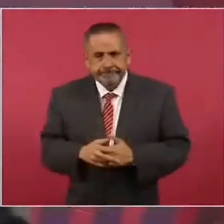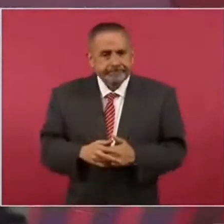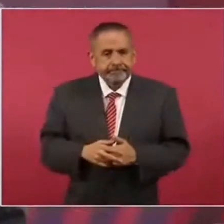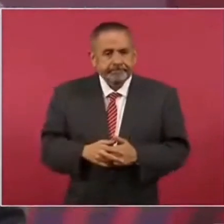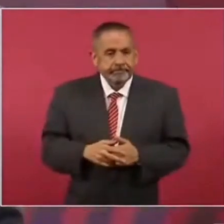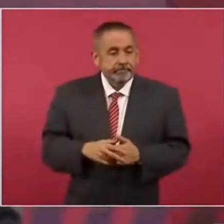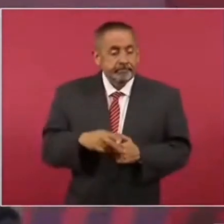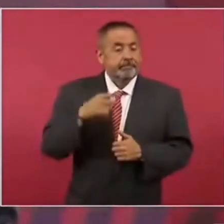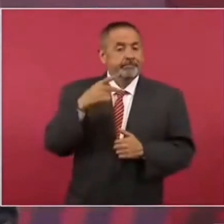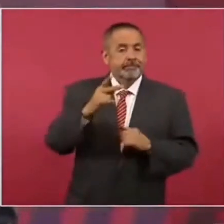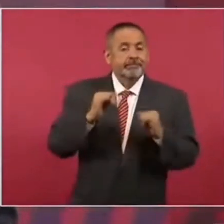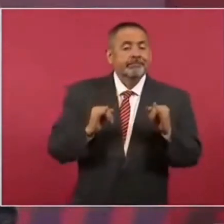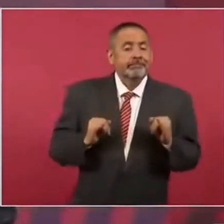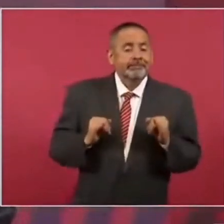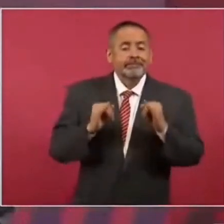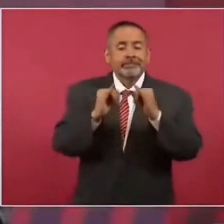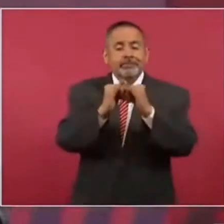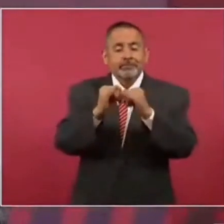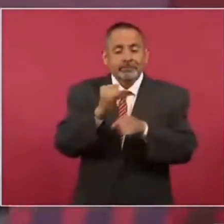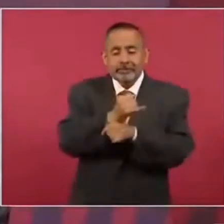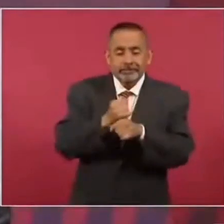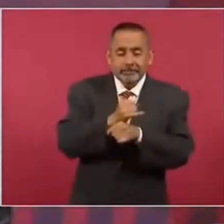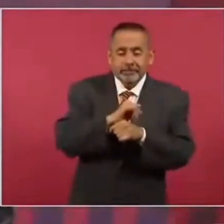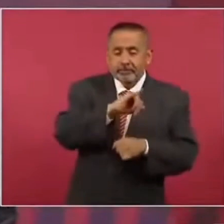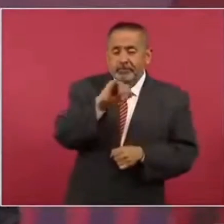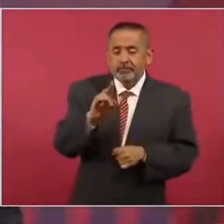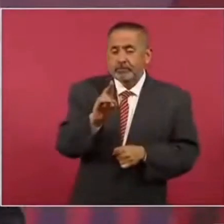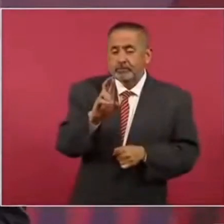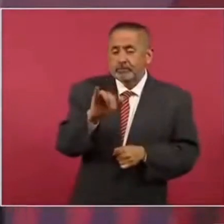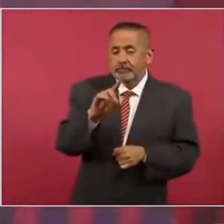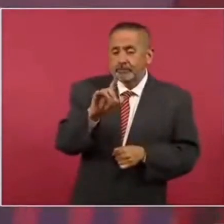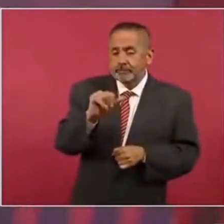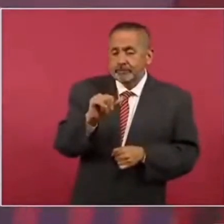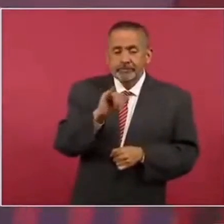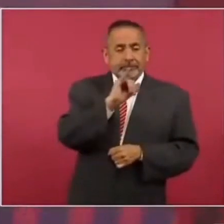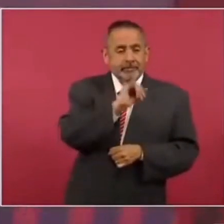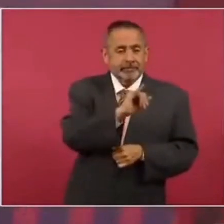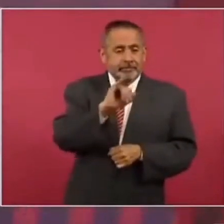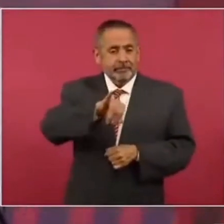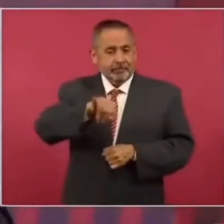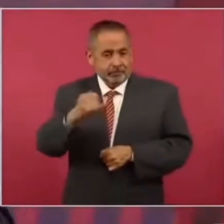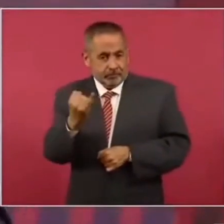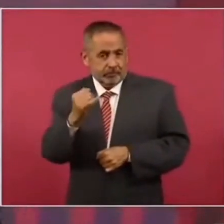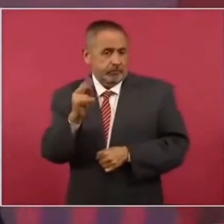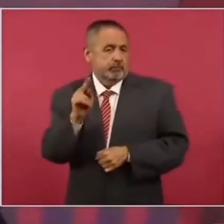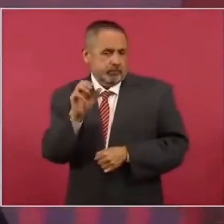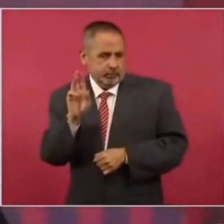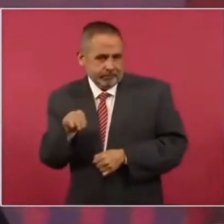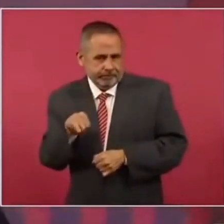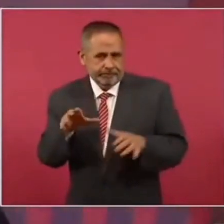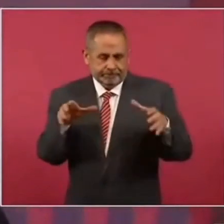su Instituto de Investigaciones Jurídicas de la UNAM